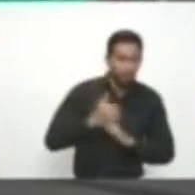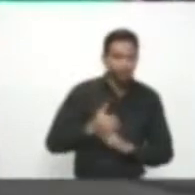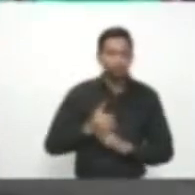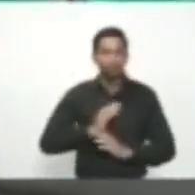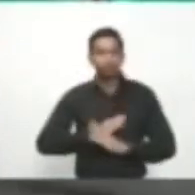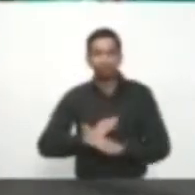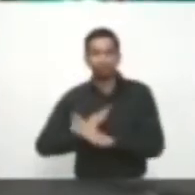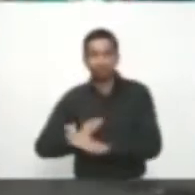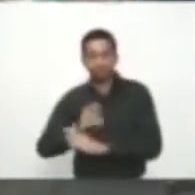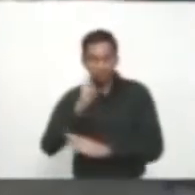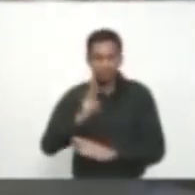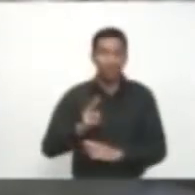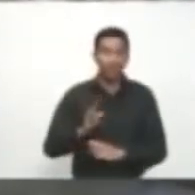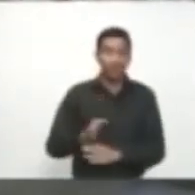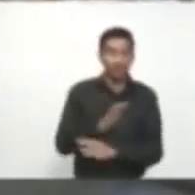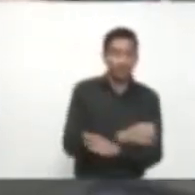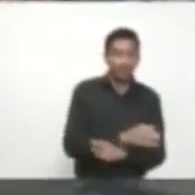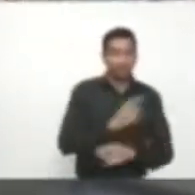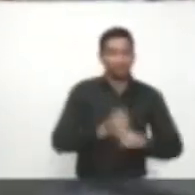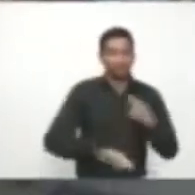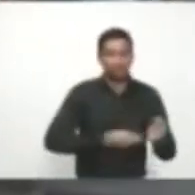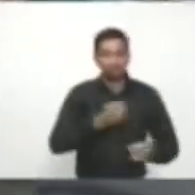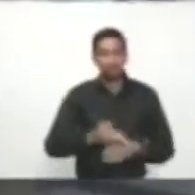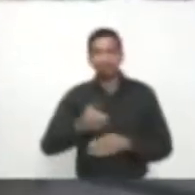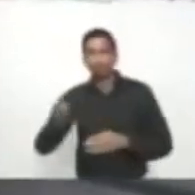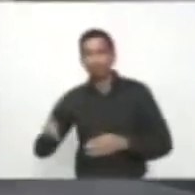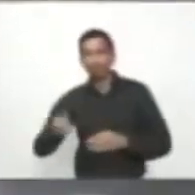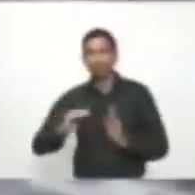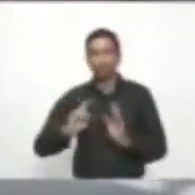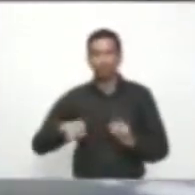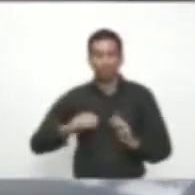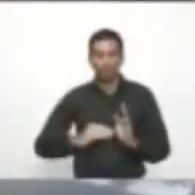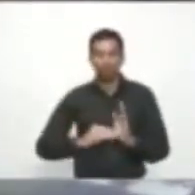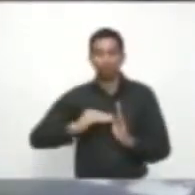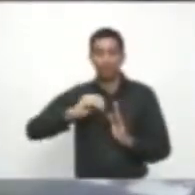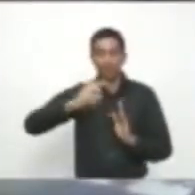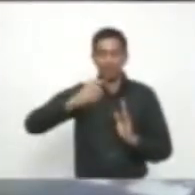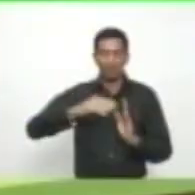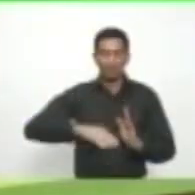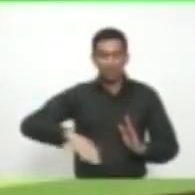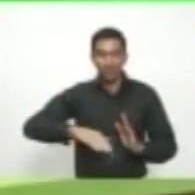locales que desarrollan sus actividades en el primer piso de la edificación.